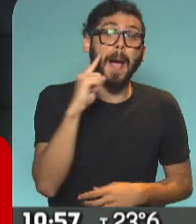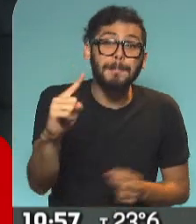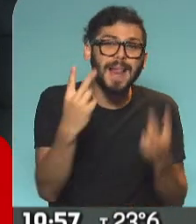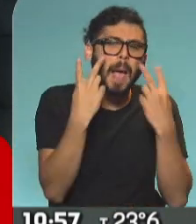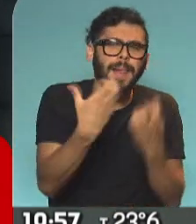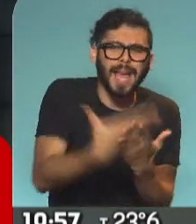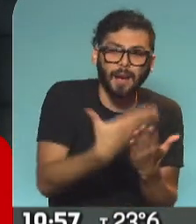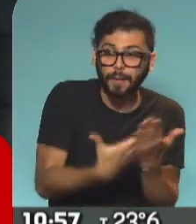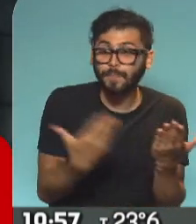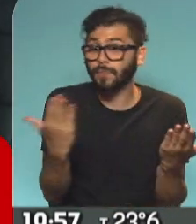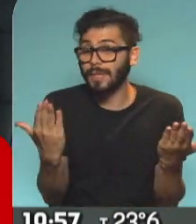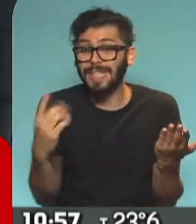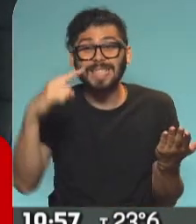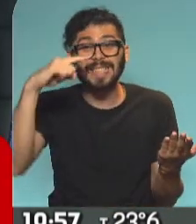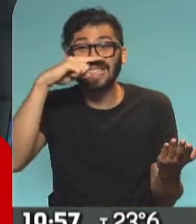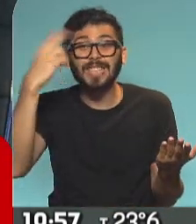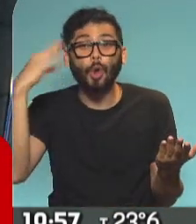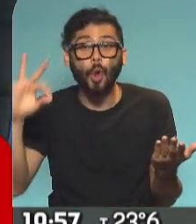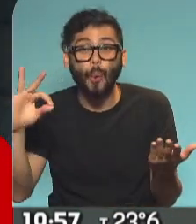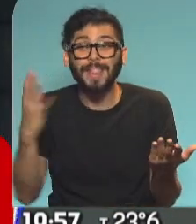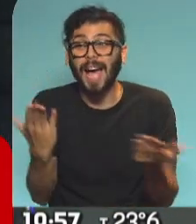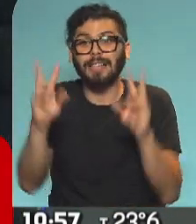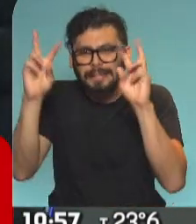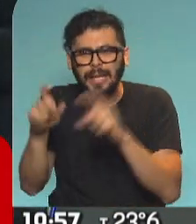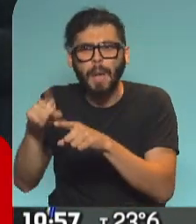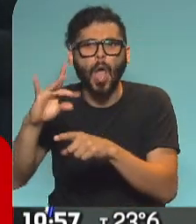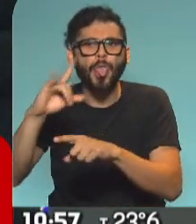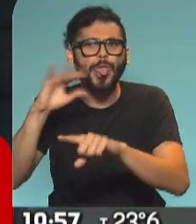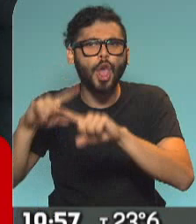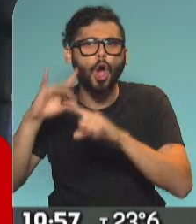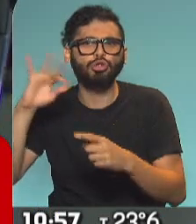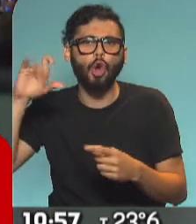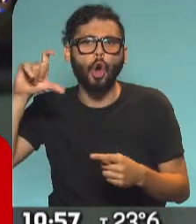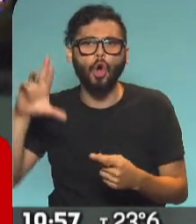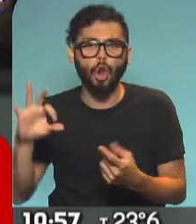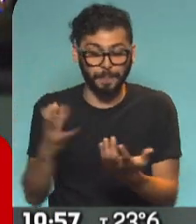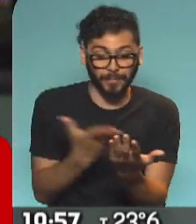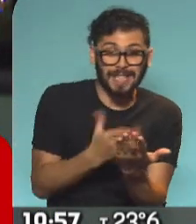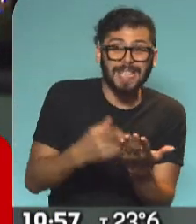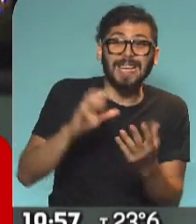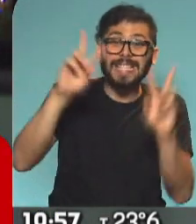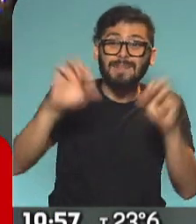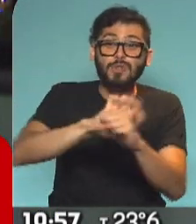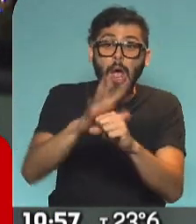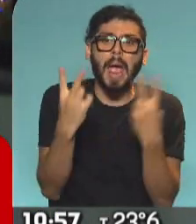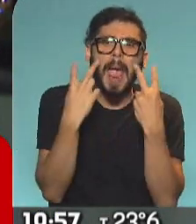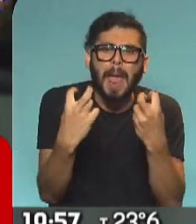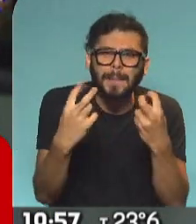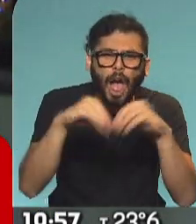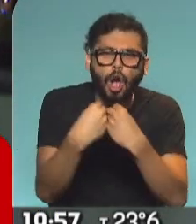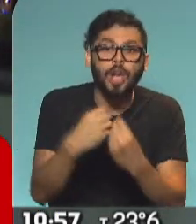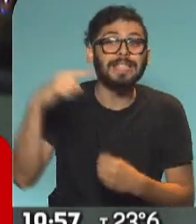Contra 790 y cerca de 79.000. Y ninguno habla de la utilidad del dióxido de cloro, doctor.